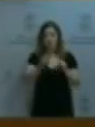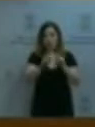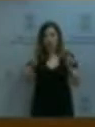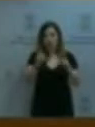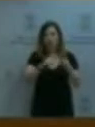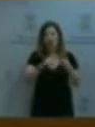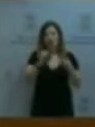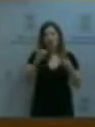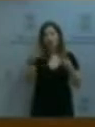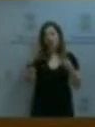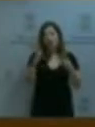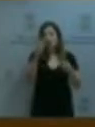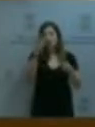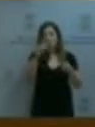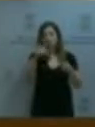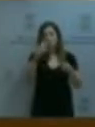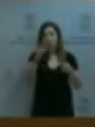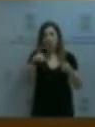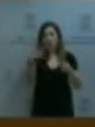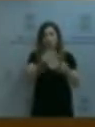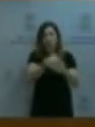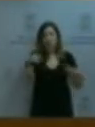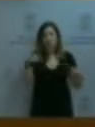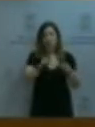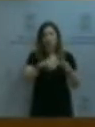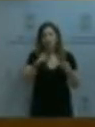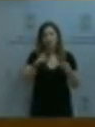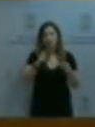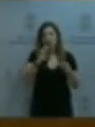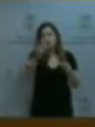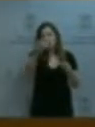Metal, 3,5 millones. Alas Aluminium,